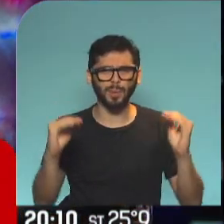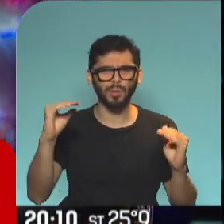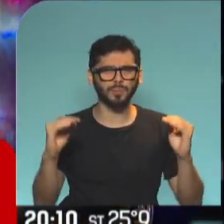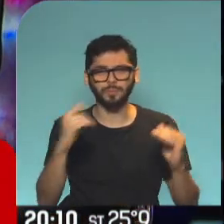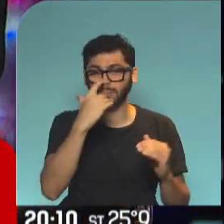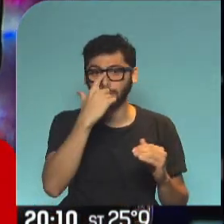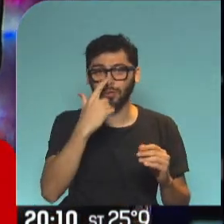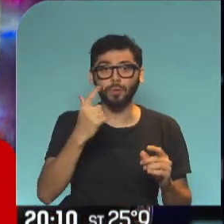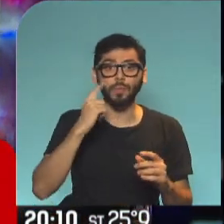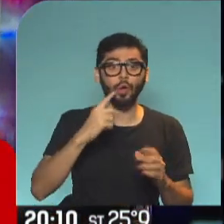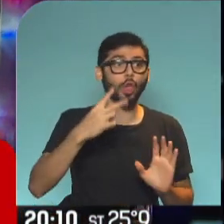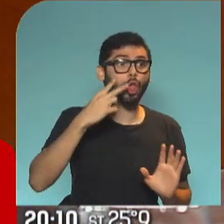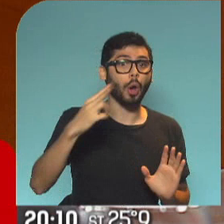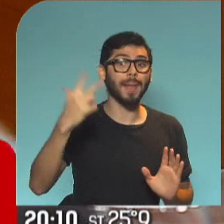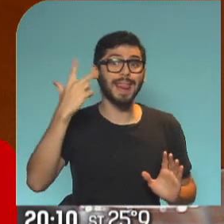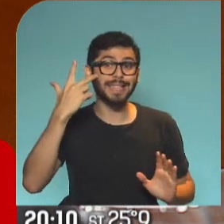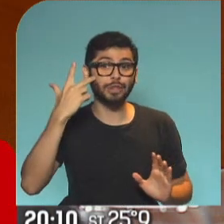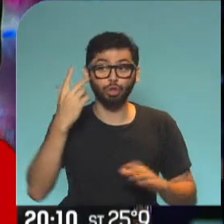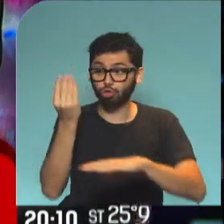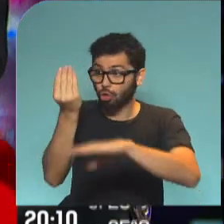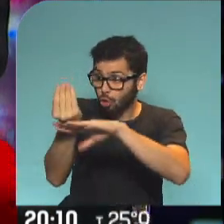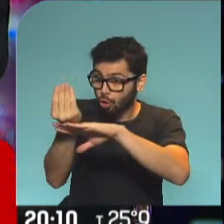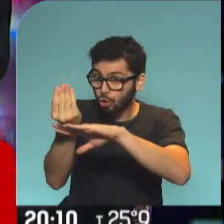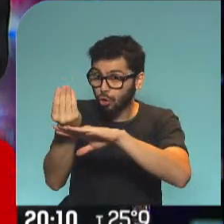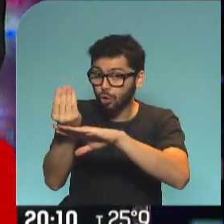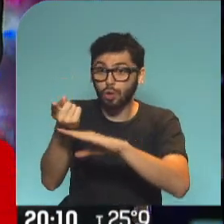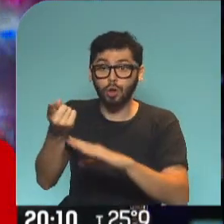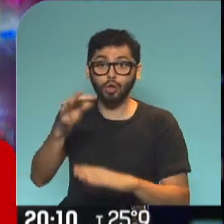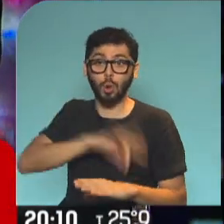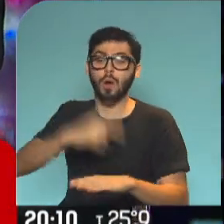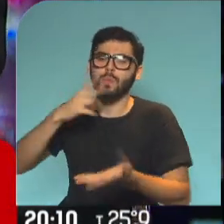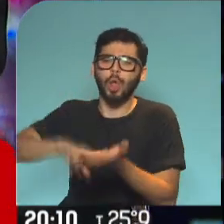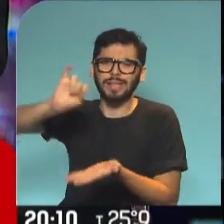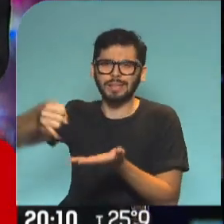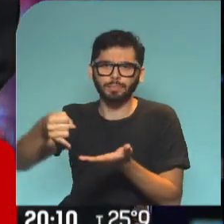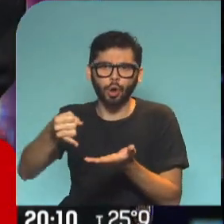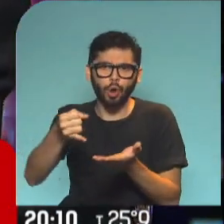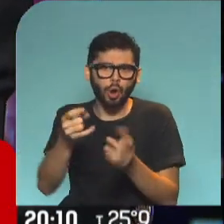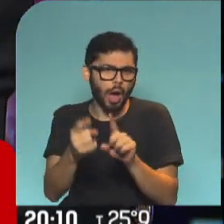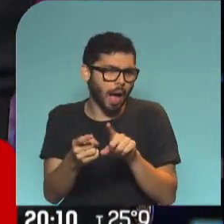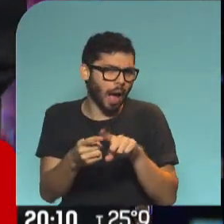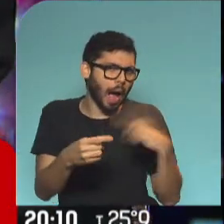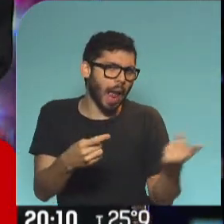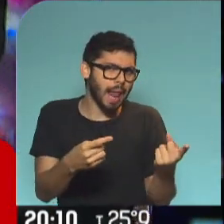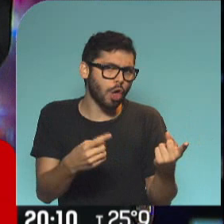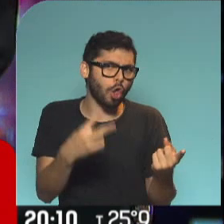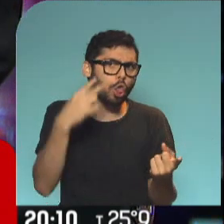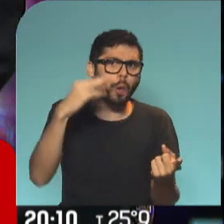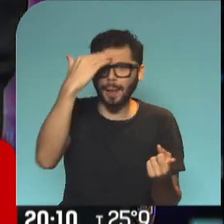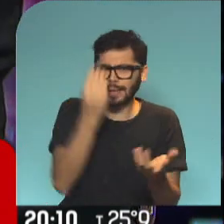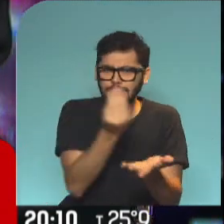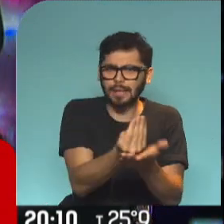de que un juez designada en 2018 paga ganancias y el mismo juez que está en el juzgado al lado pero que sea de 2015 para